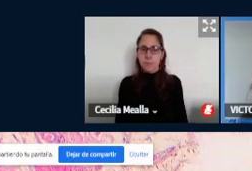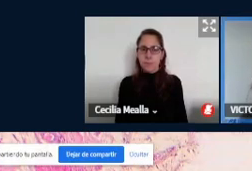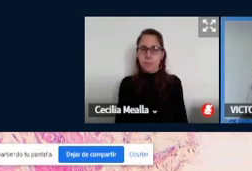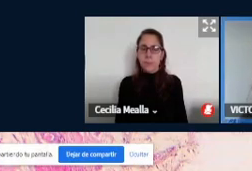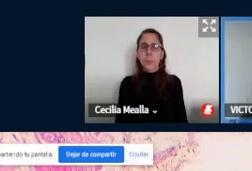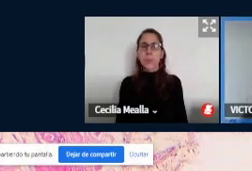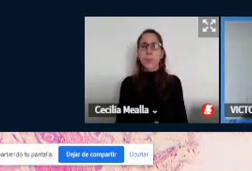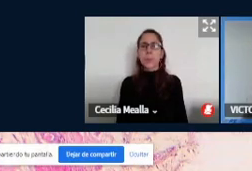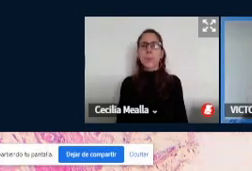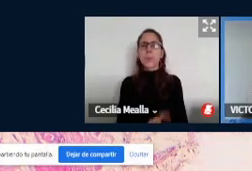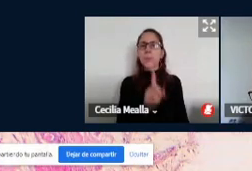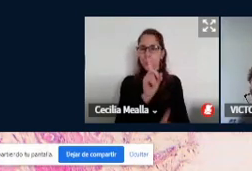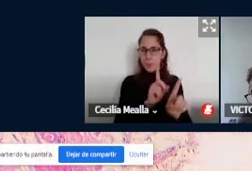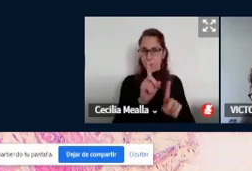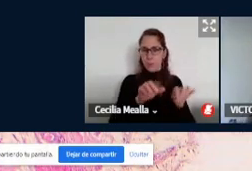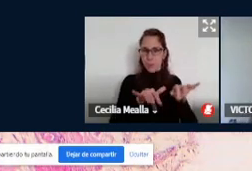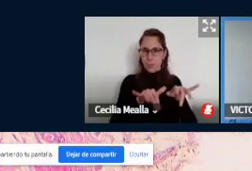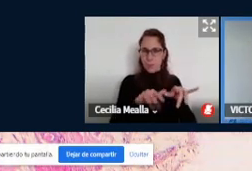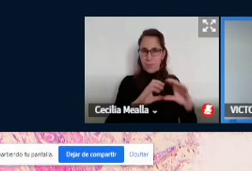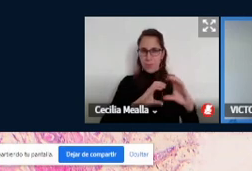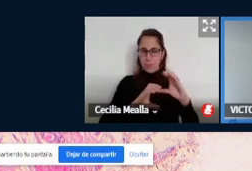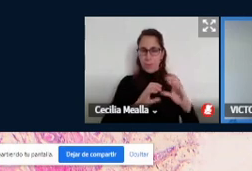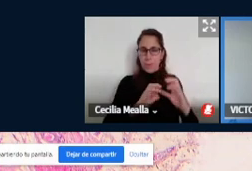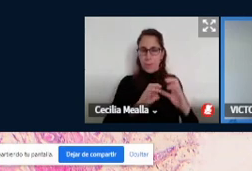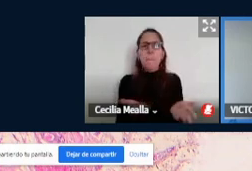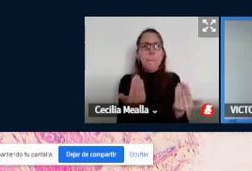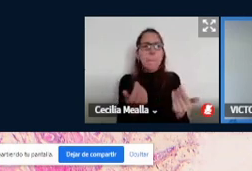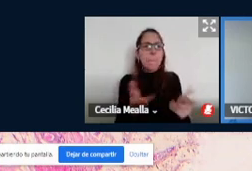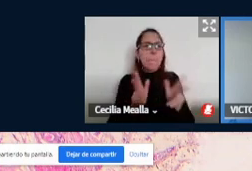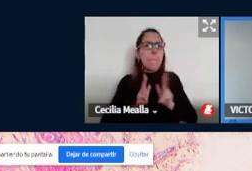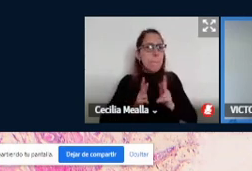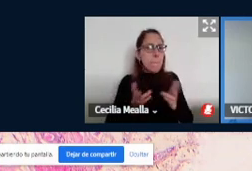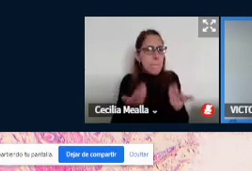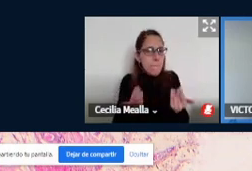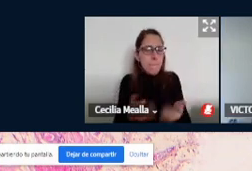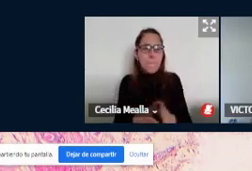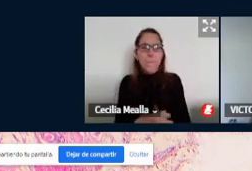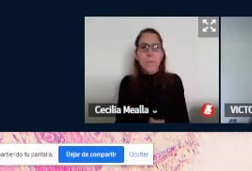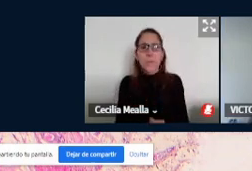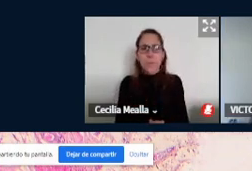Ahí Mateo está escribiendo. Arriesguen, es el momento.